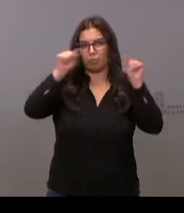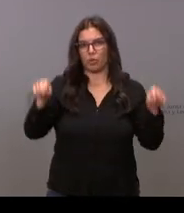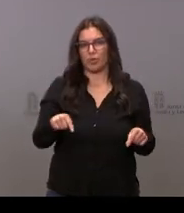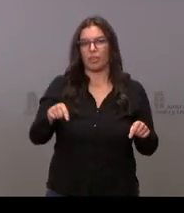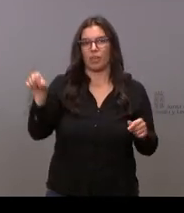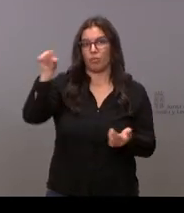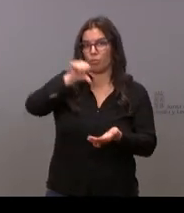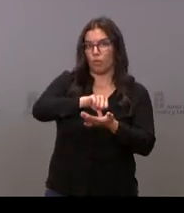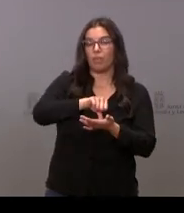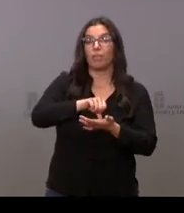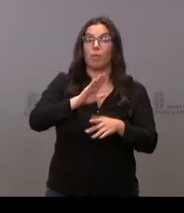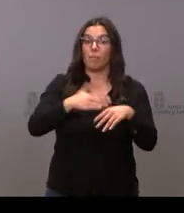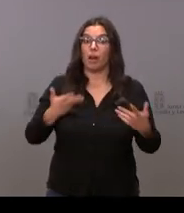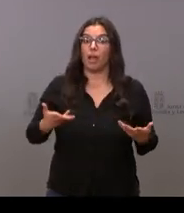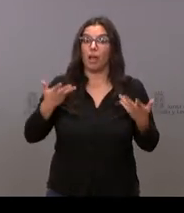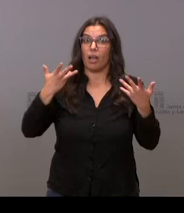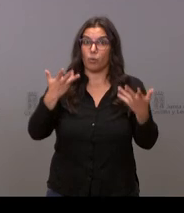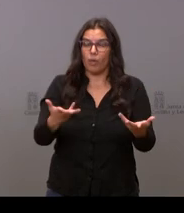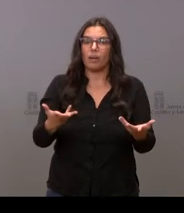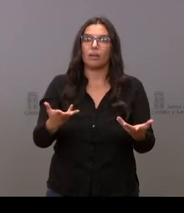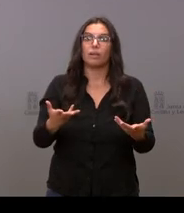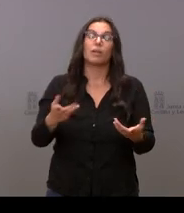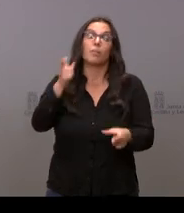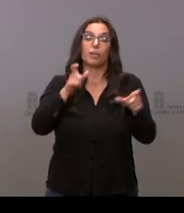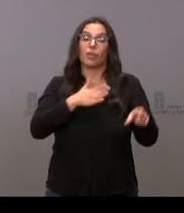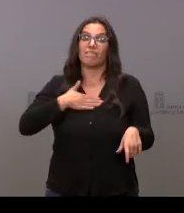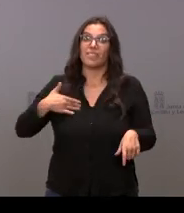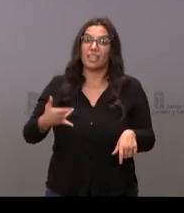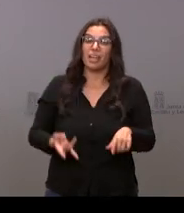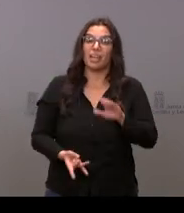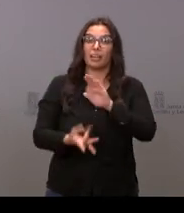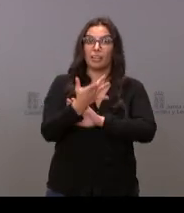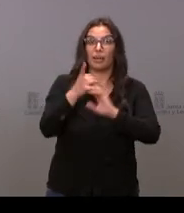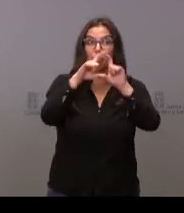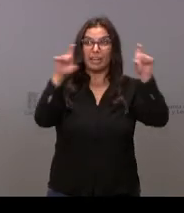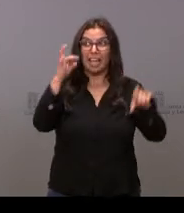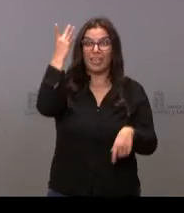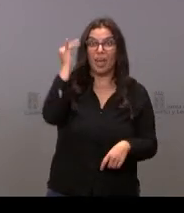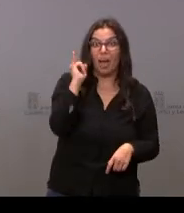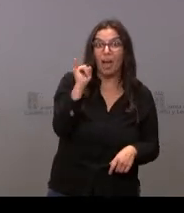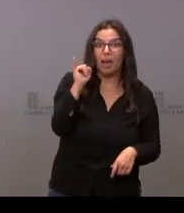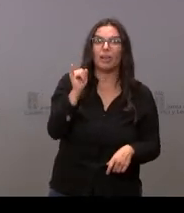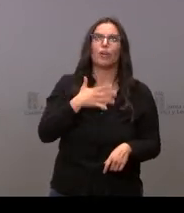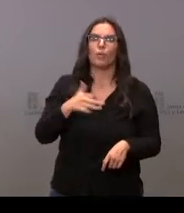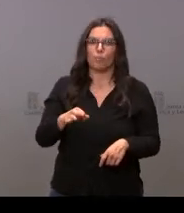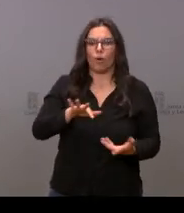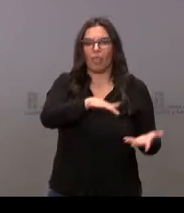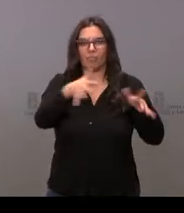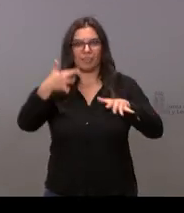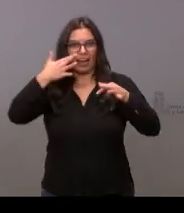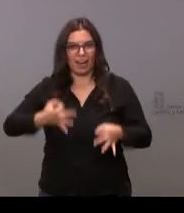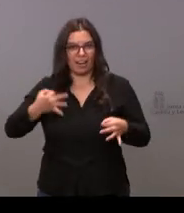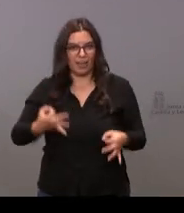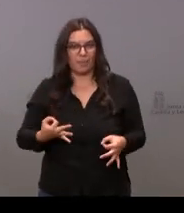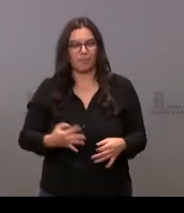nuestra ciudad para ayudar precisamente a que los emprendedores que tengan ideas puedan convertirse en realidad para